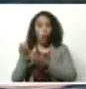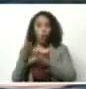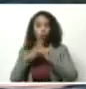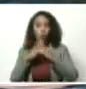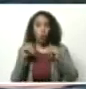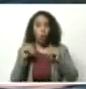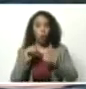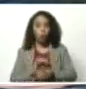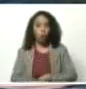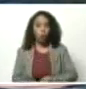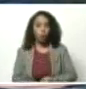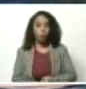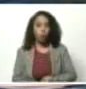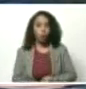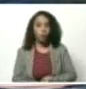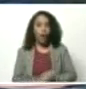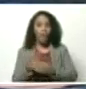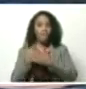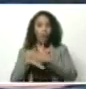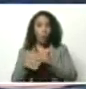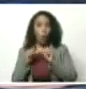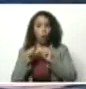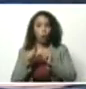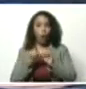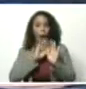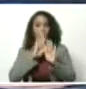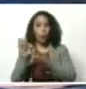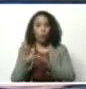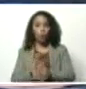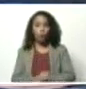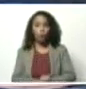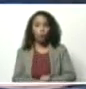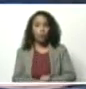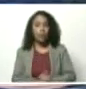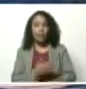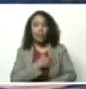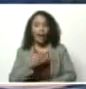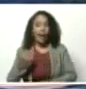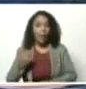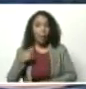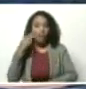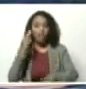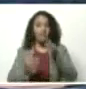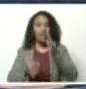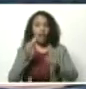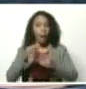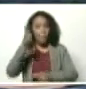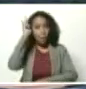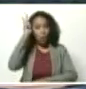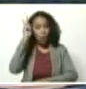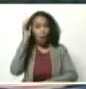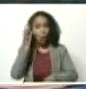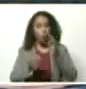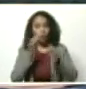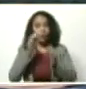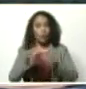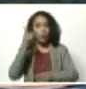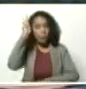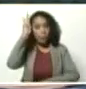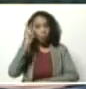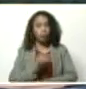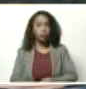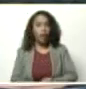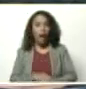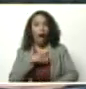todo. Y vamos a seguir apoyándolo. Y aspiramos a que la Fiscalía peruana, la justicia peruana,